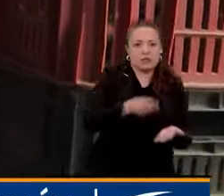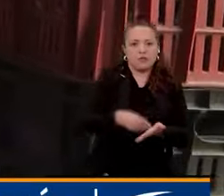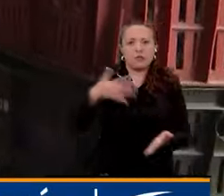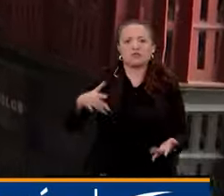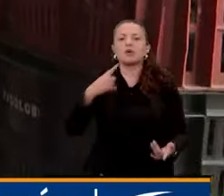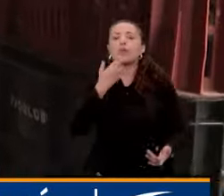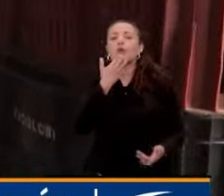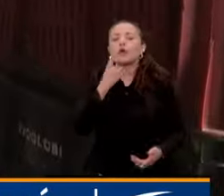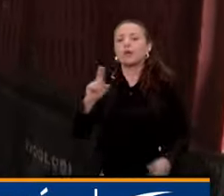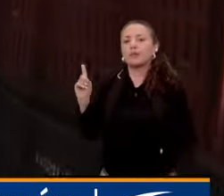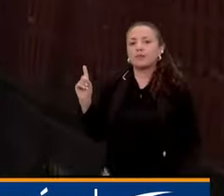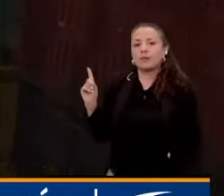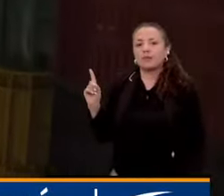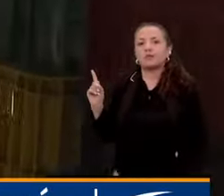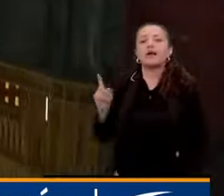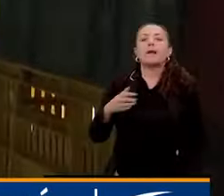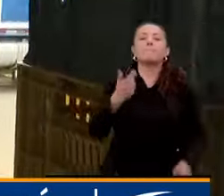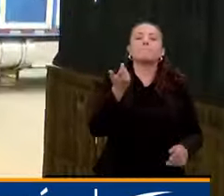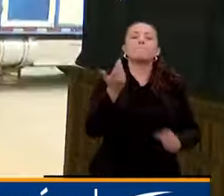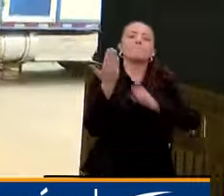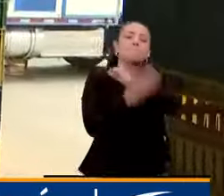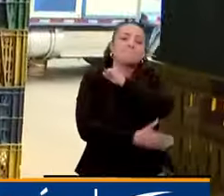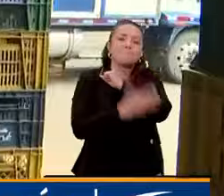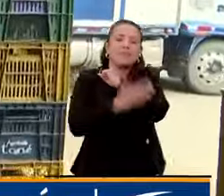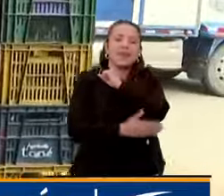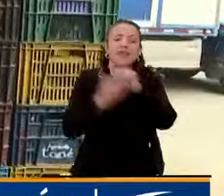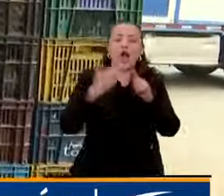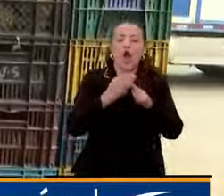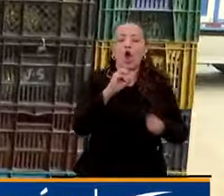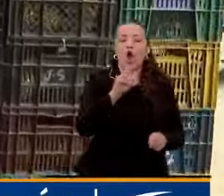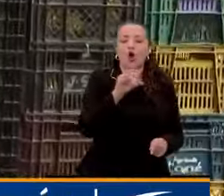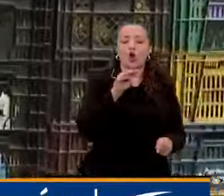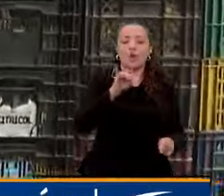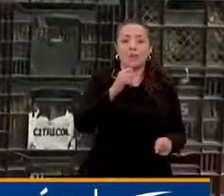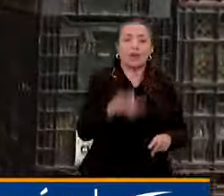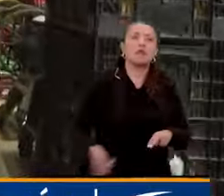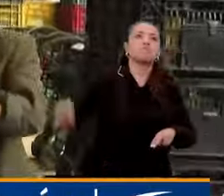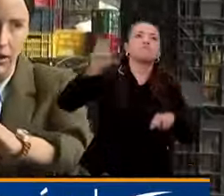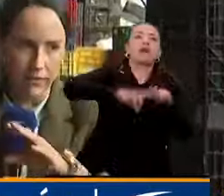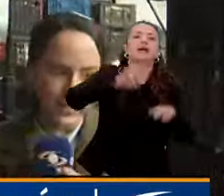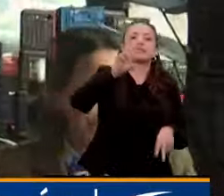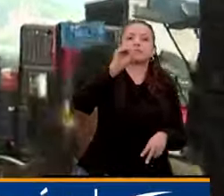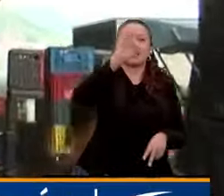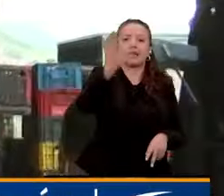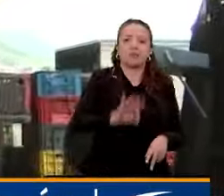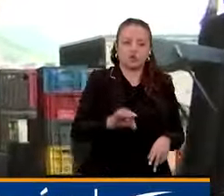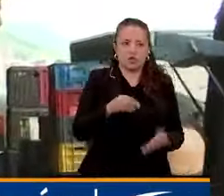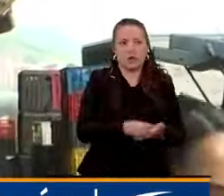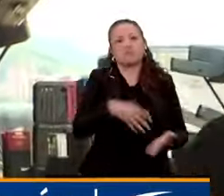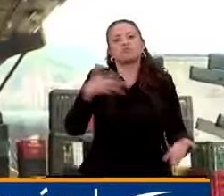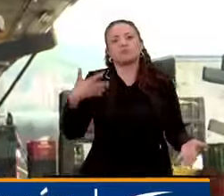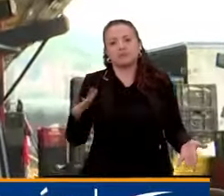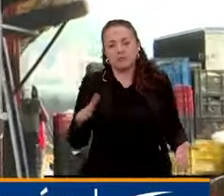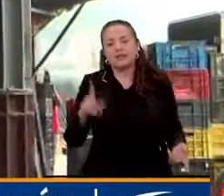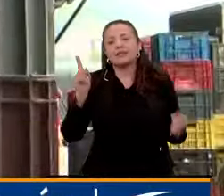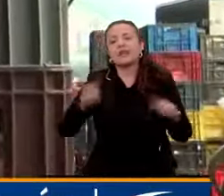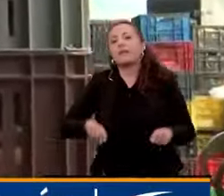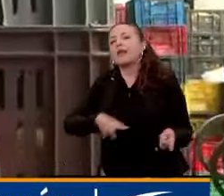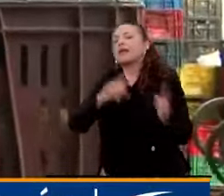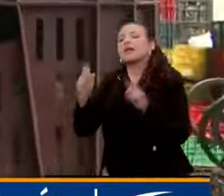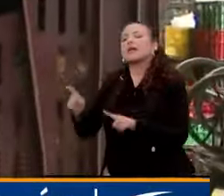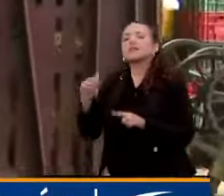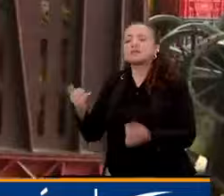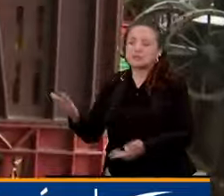hablando por por ejemplo de la piña orom miel aumentó su precio en un 20% estaba bien carita también por ejemplo